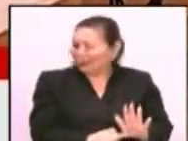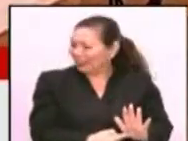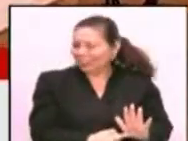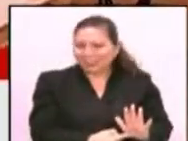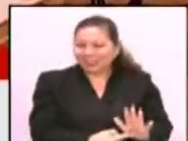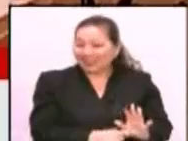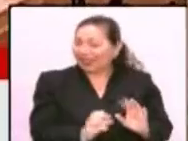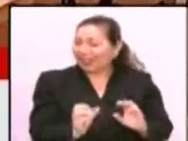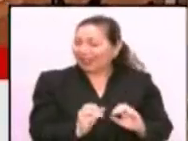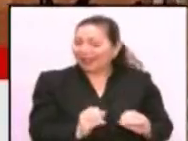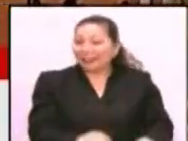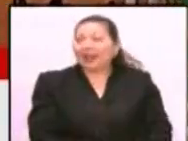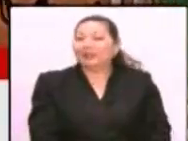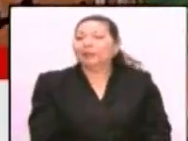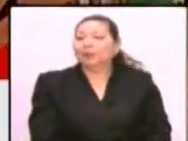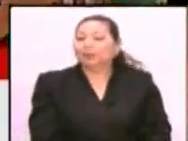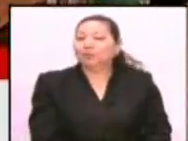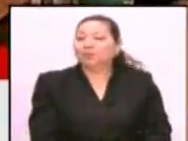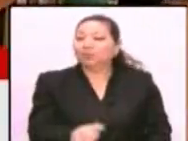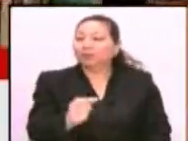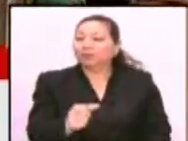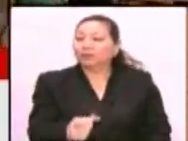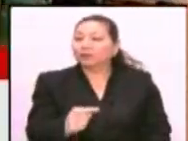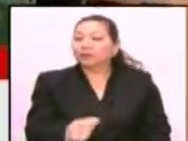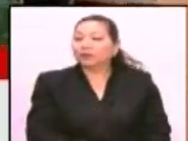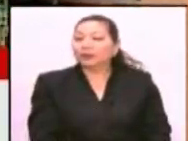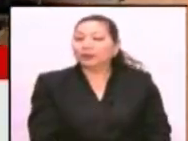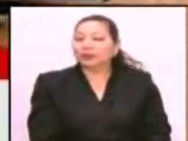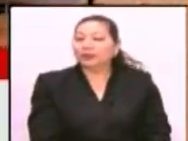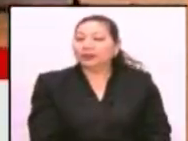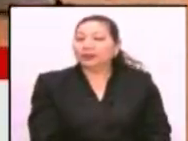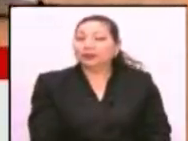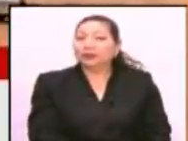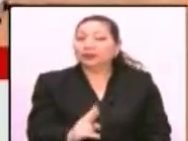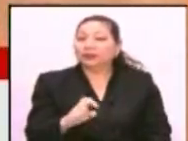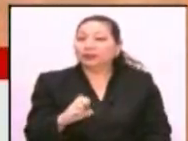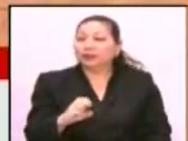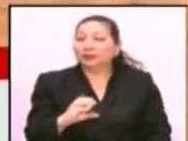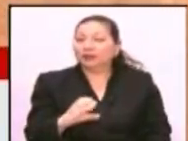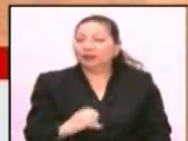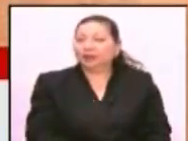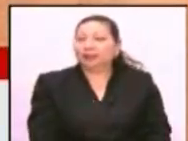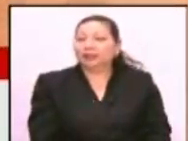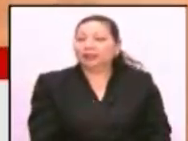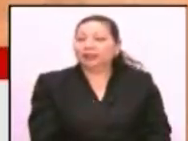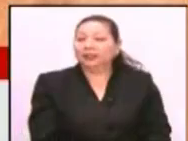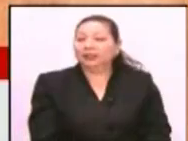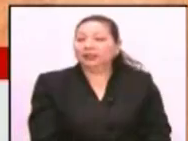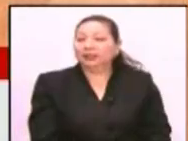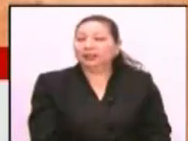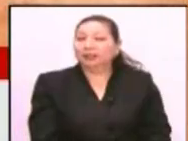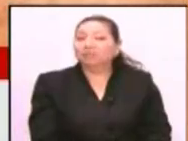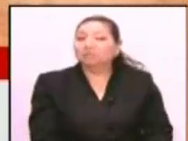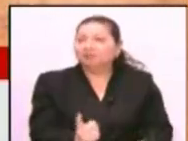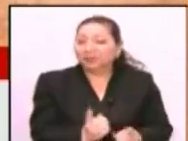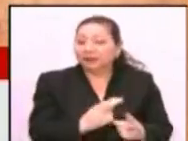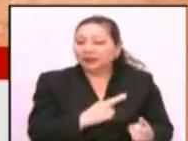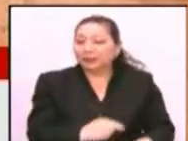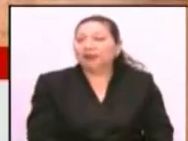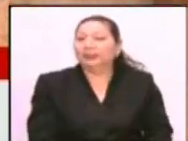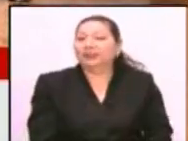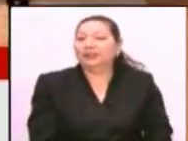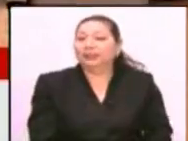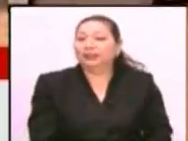tienen registro personales. Y RENIEC, con el decreto legislativo, nos hemos comprometido